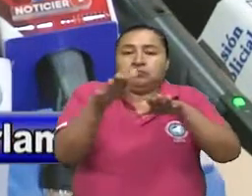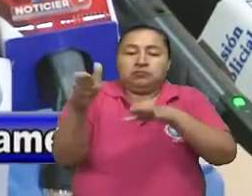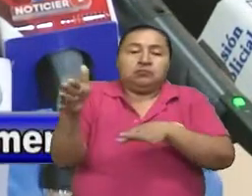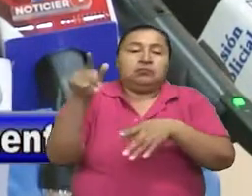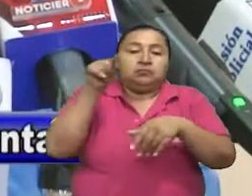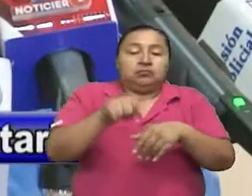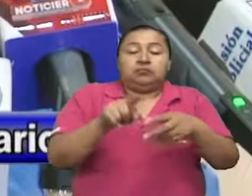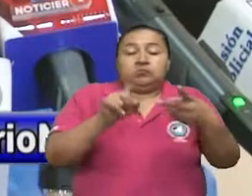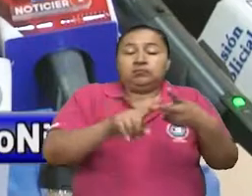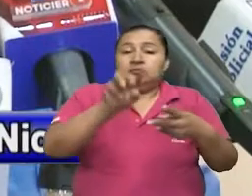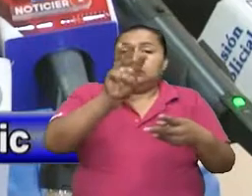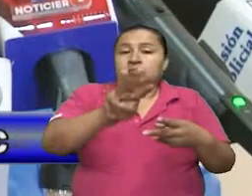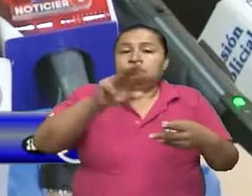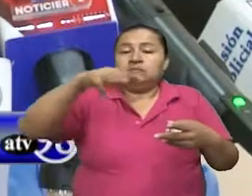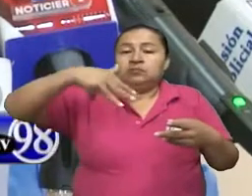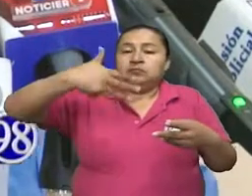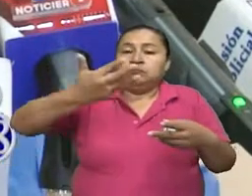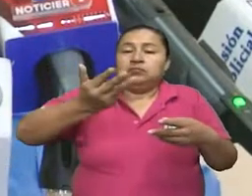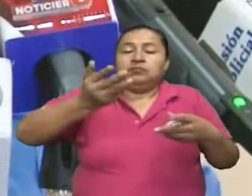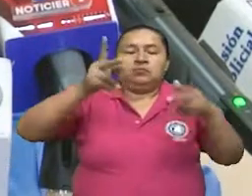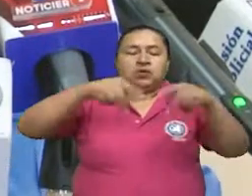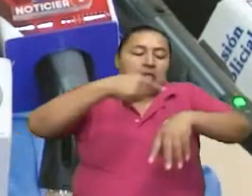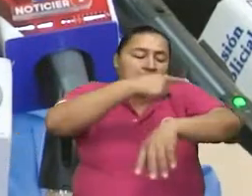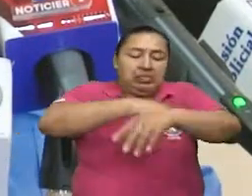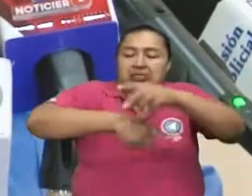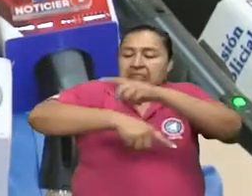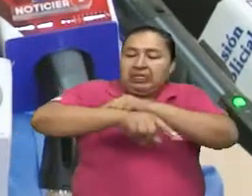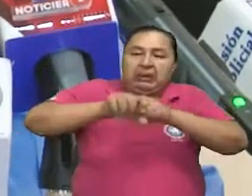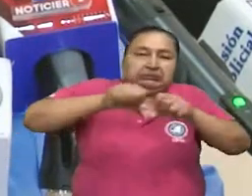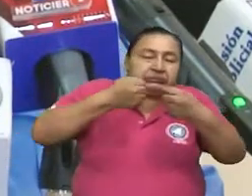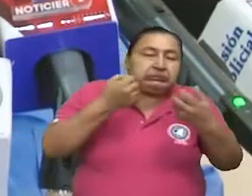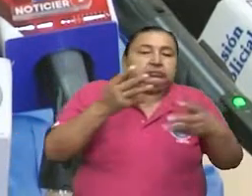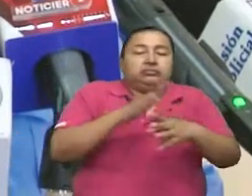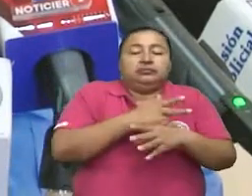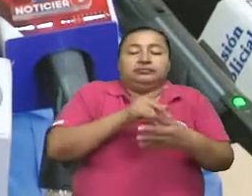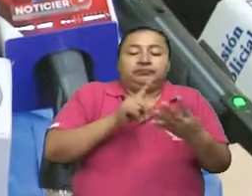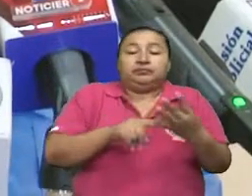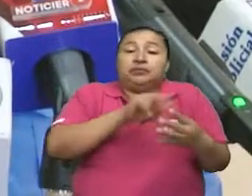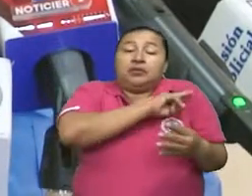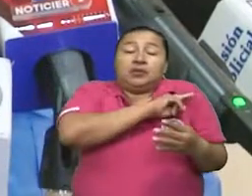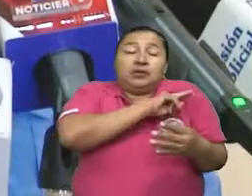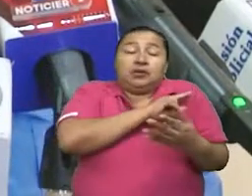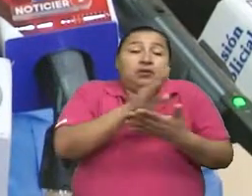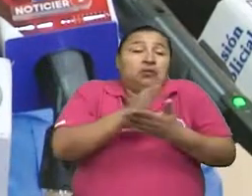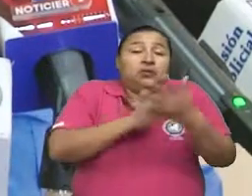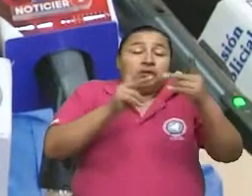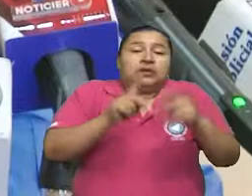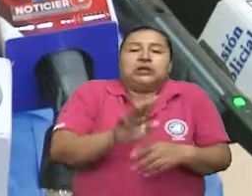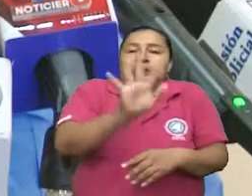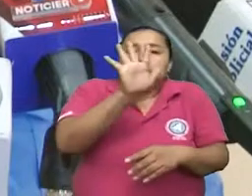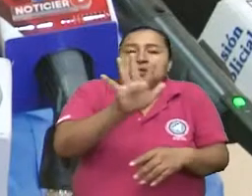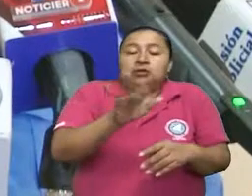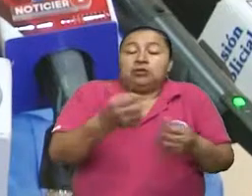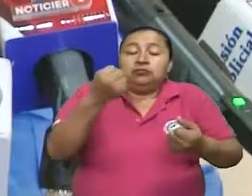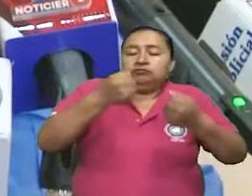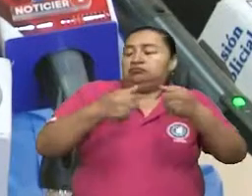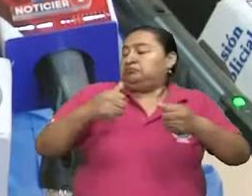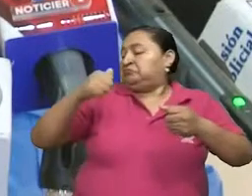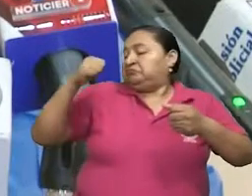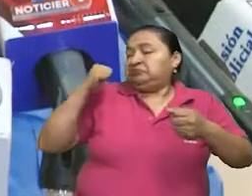y 39 lesionadas. Las víctimas, 5 pasajeros,